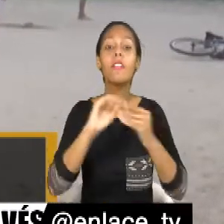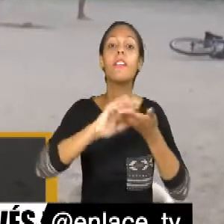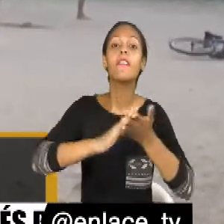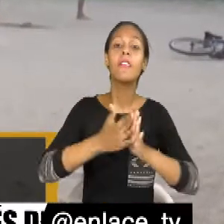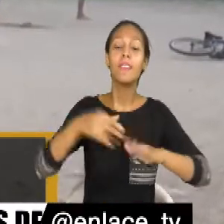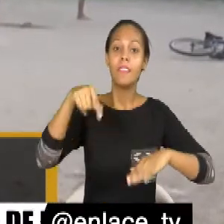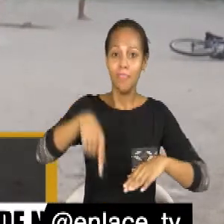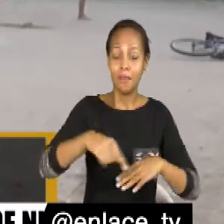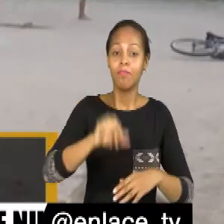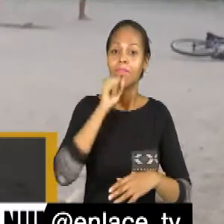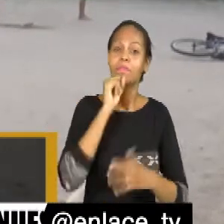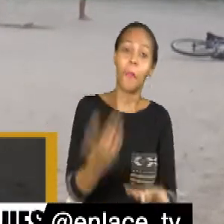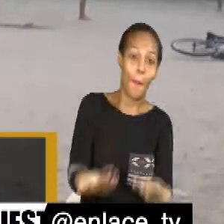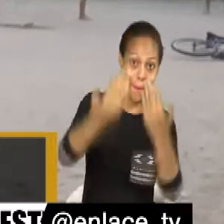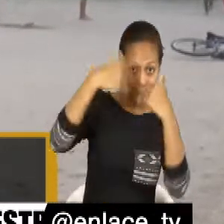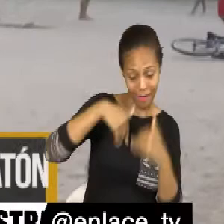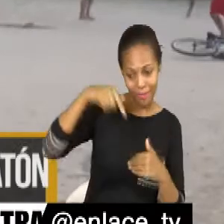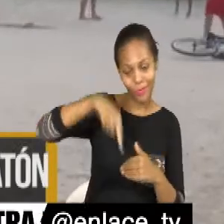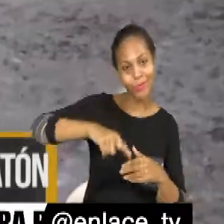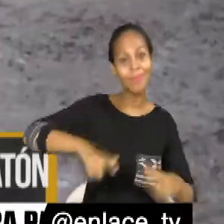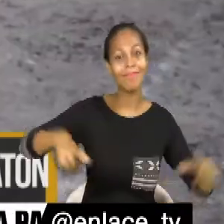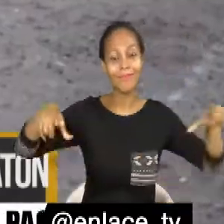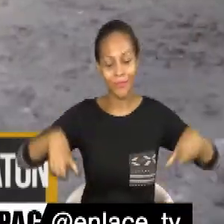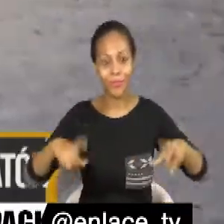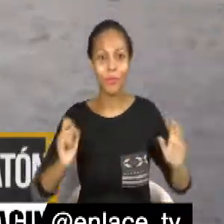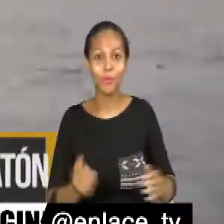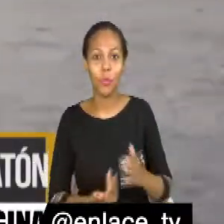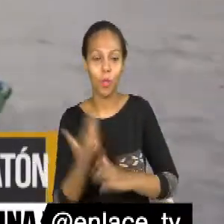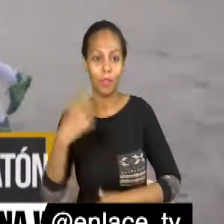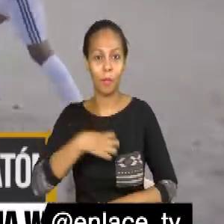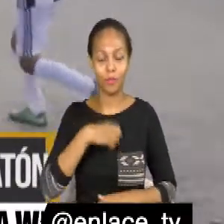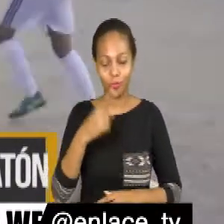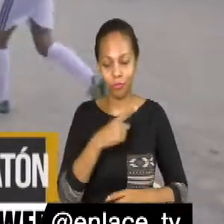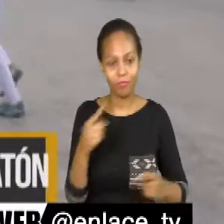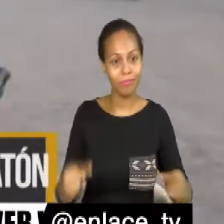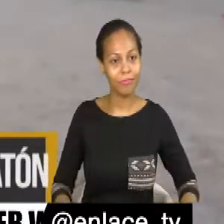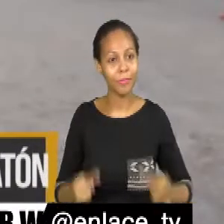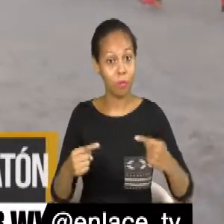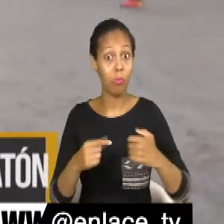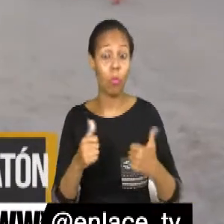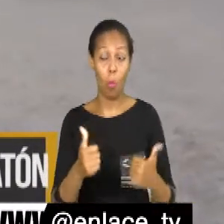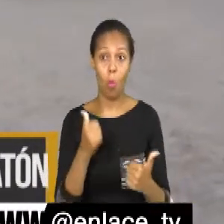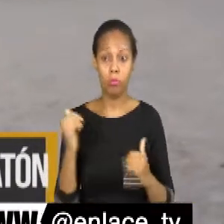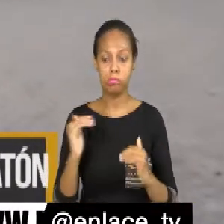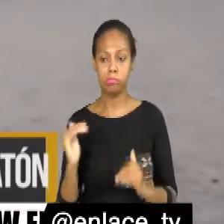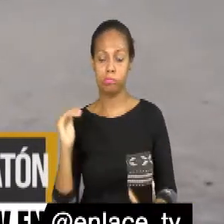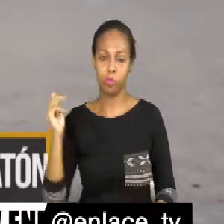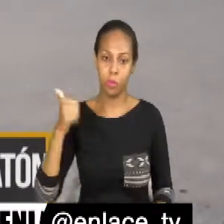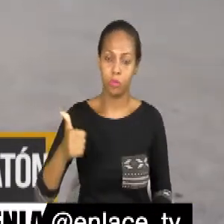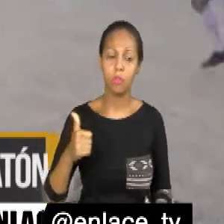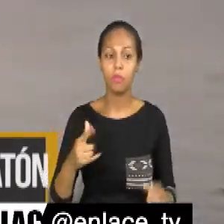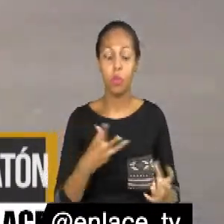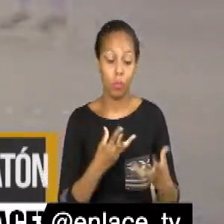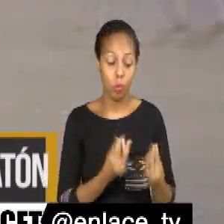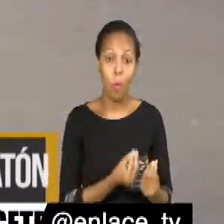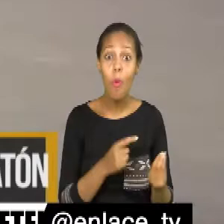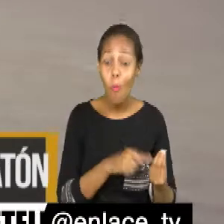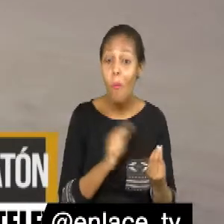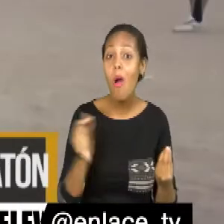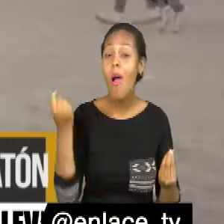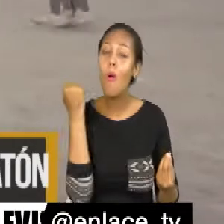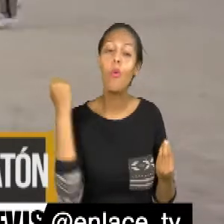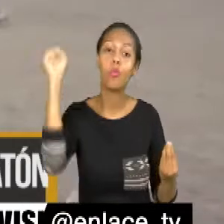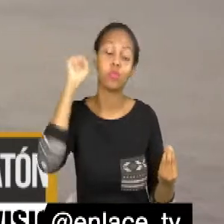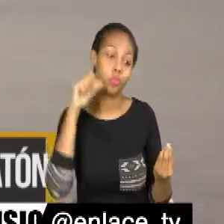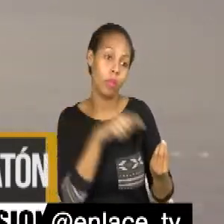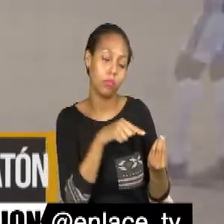acompañe en el campeonato, un campeonato muy sano y de muy buen nivel, porque encontramos equipos muy buenos como está el equipo de la USO, inclusive los Panas